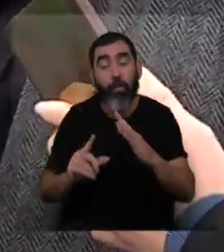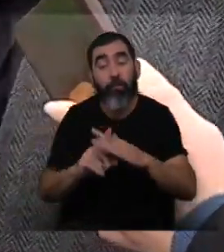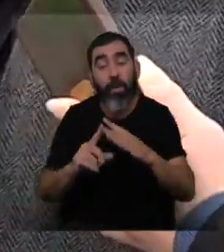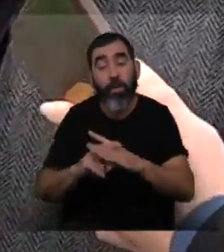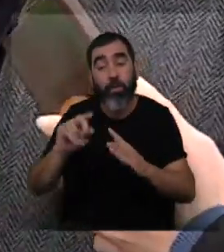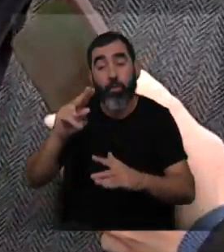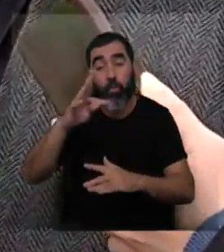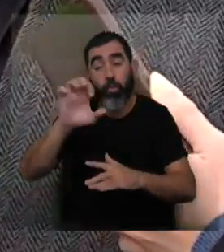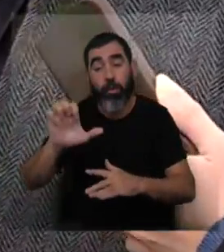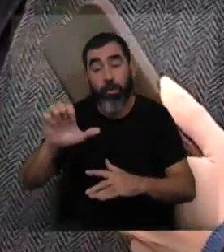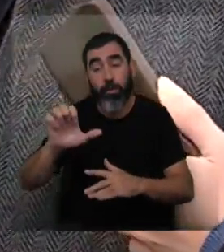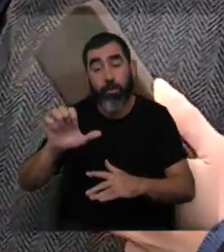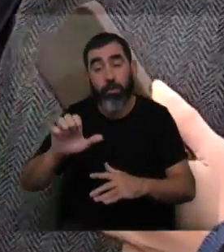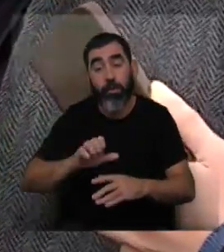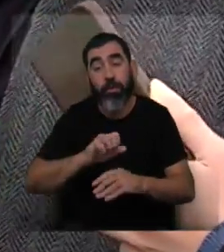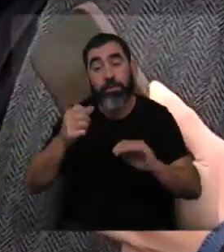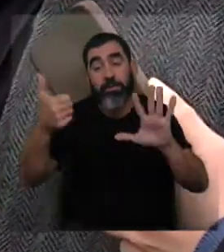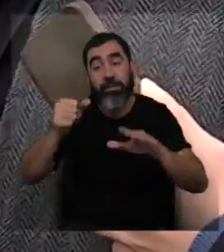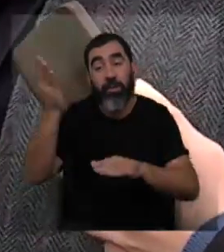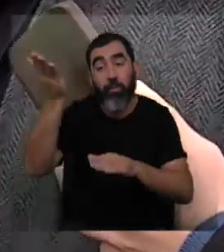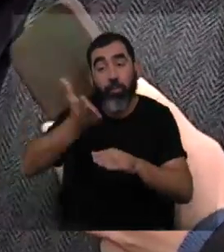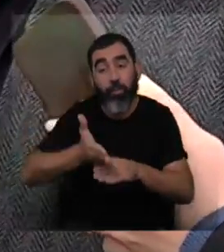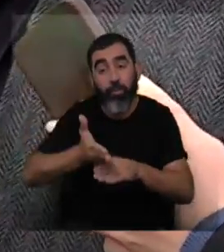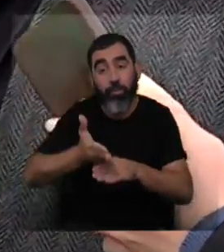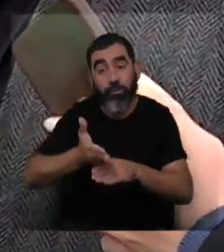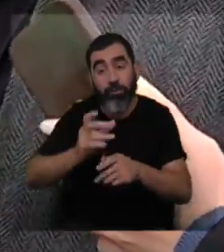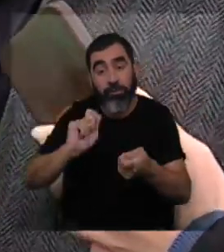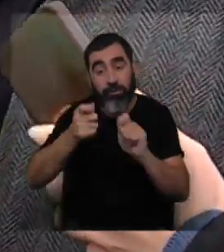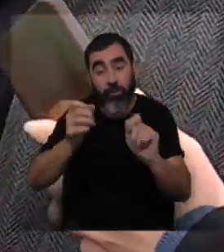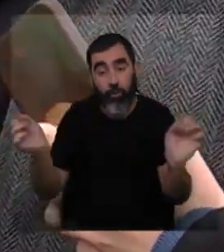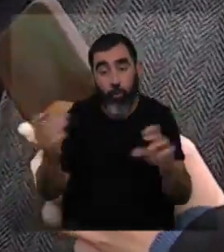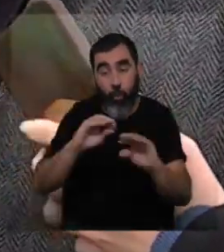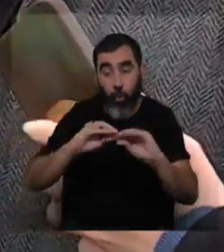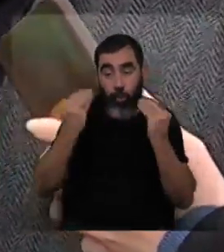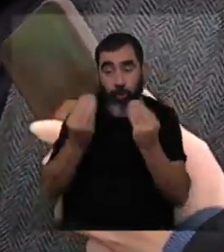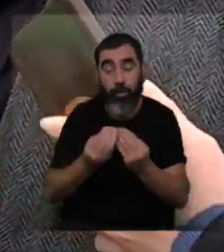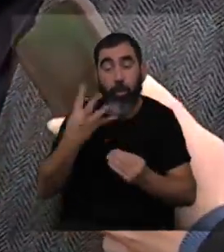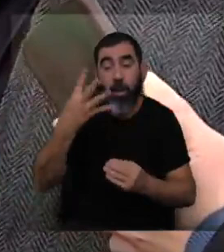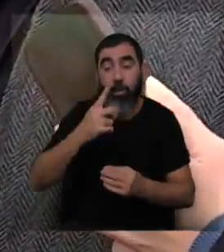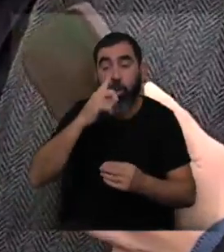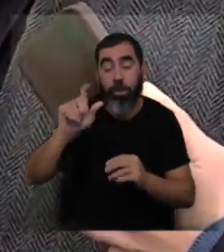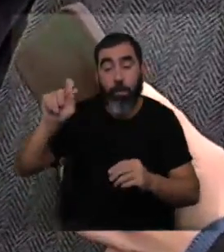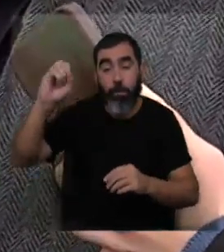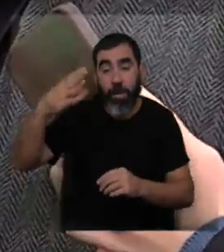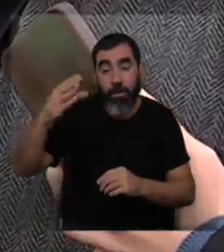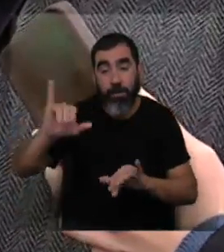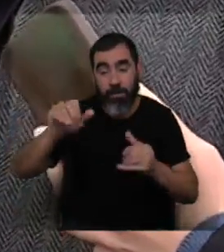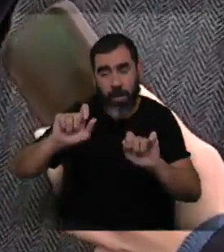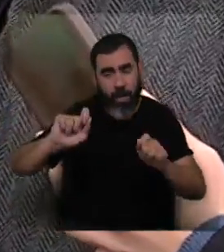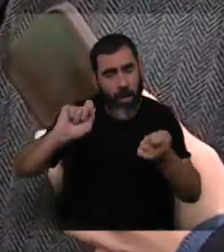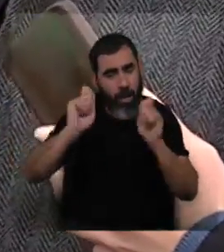que la intendencia tiene hasta en un 60% cuando terminemos de cambiar estas 14.000 luminarias. Ya